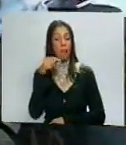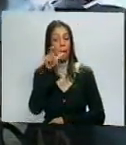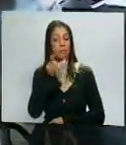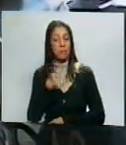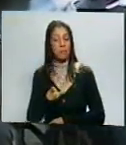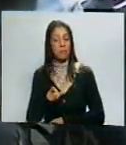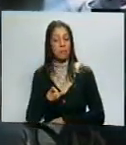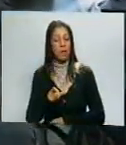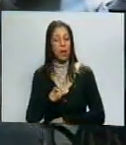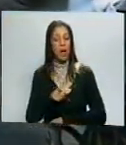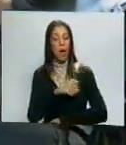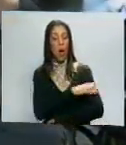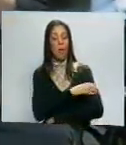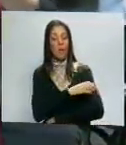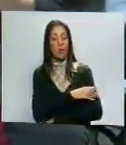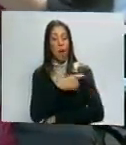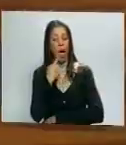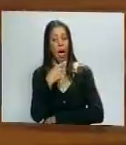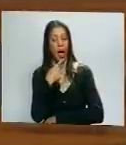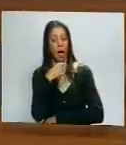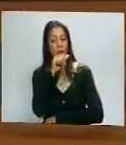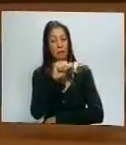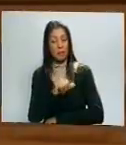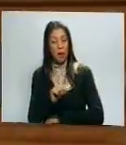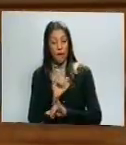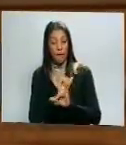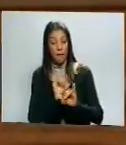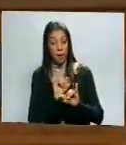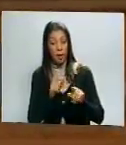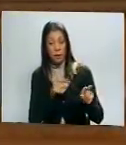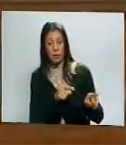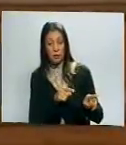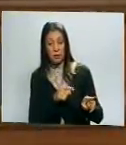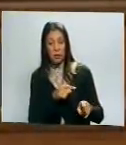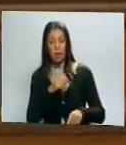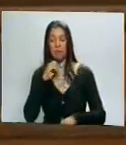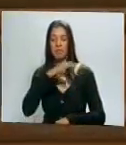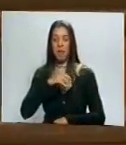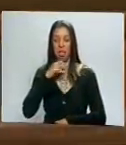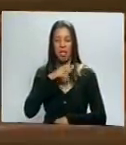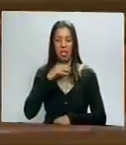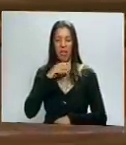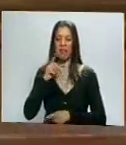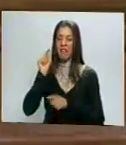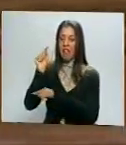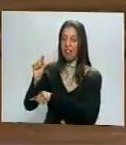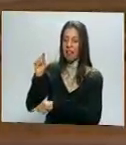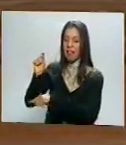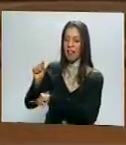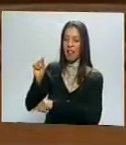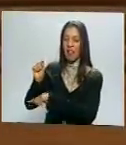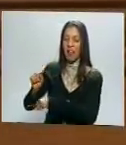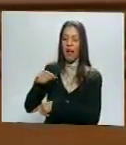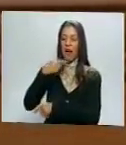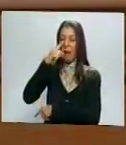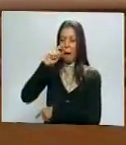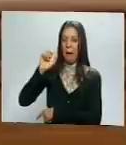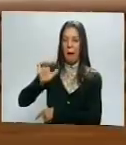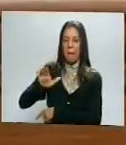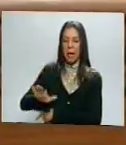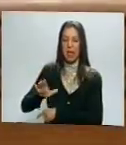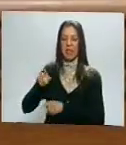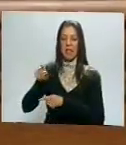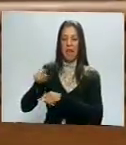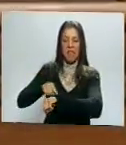escuchamos todos, y después que él terminó de soltar sapos y culebras, amenazar del tiempo que le quedaba al